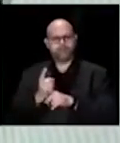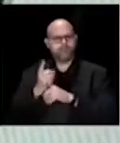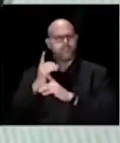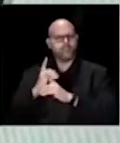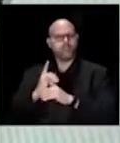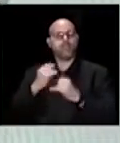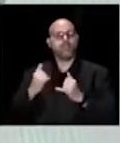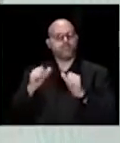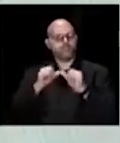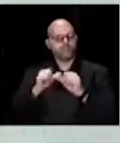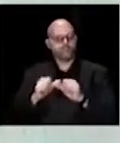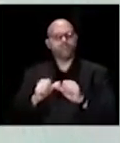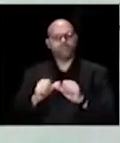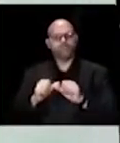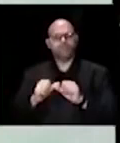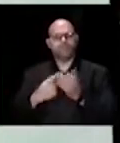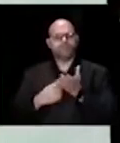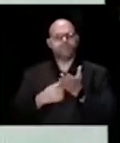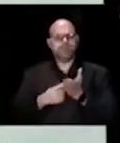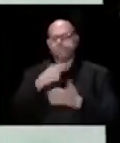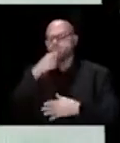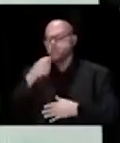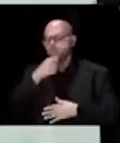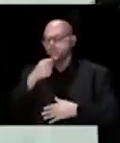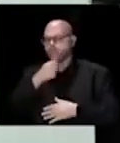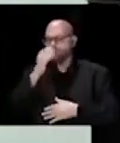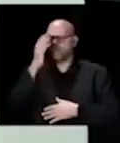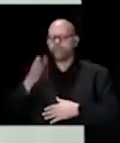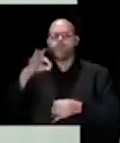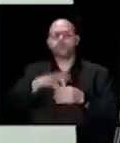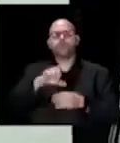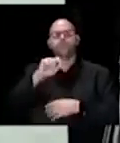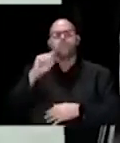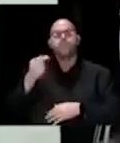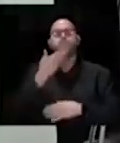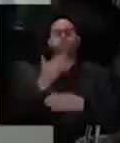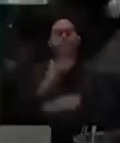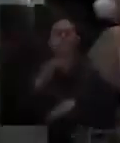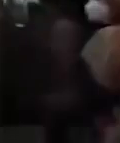cobertura de Telenoticias rumbo a Voto 2020. Buenas noches y hasta la próxima.